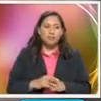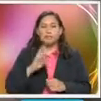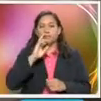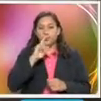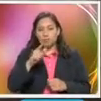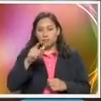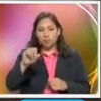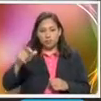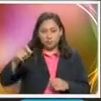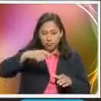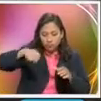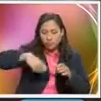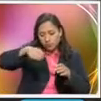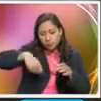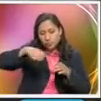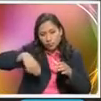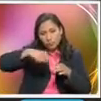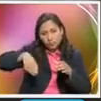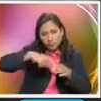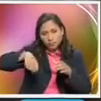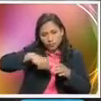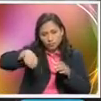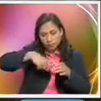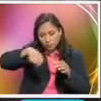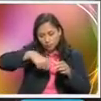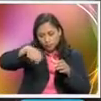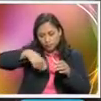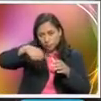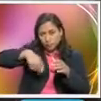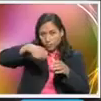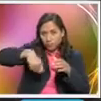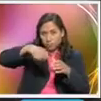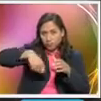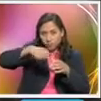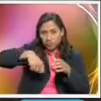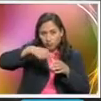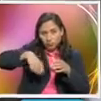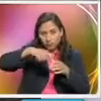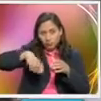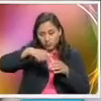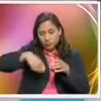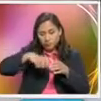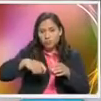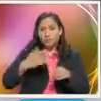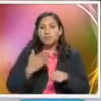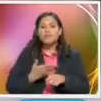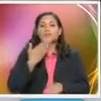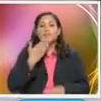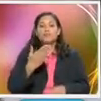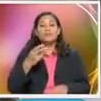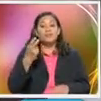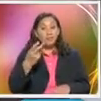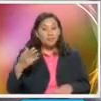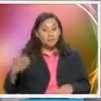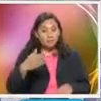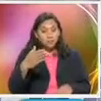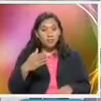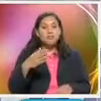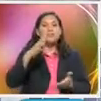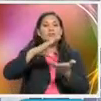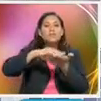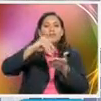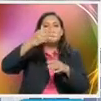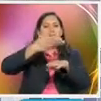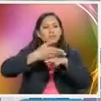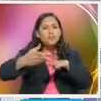échale A incorporar dale unas los vueltas. elementos. Exacto. Muy bien, chef. Oye, este surimi, pues es harina de pescado,